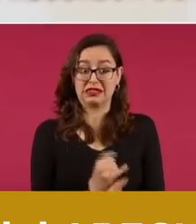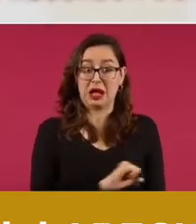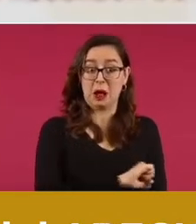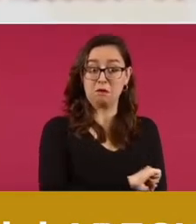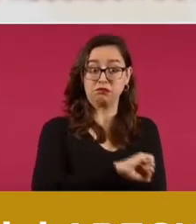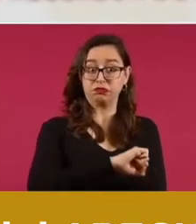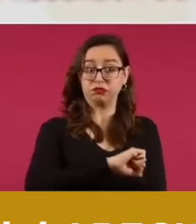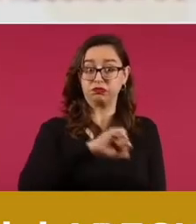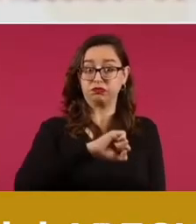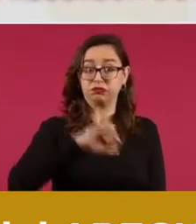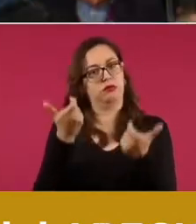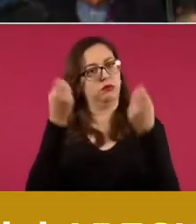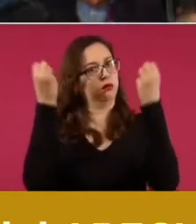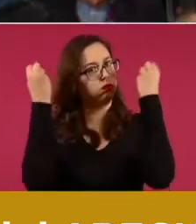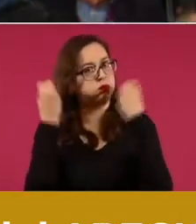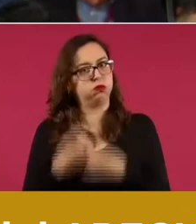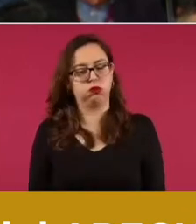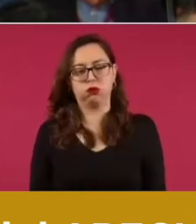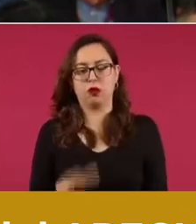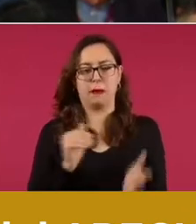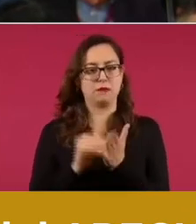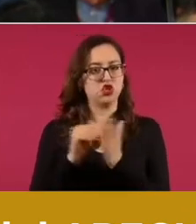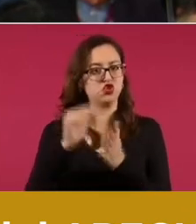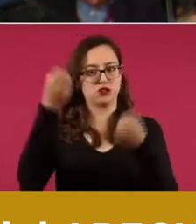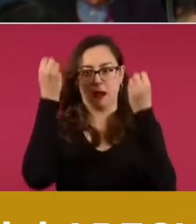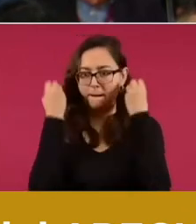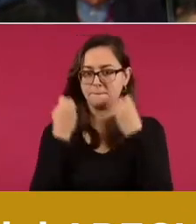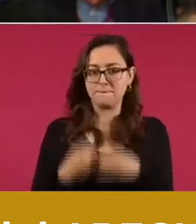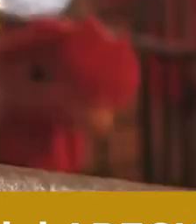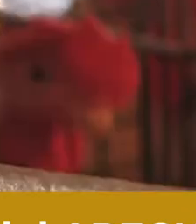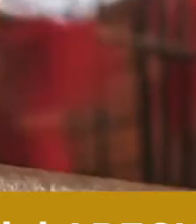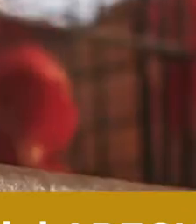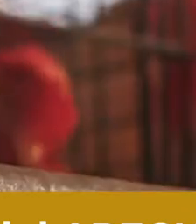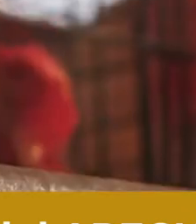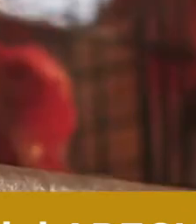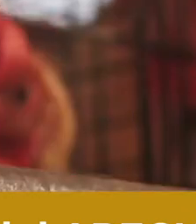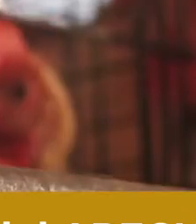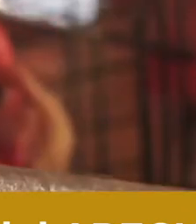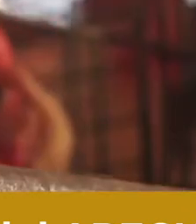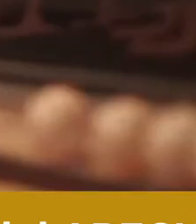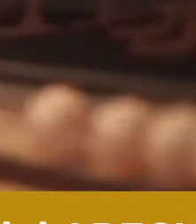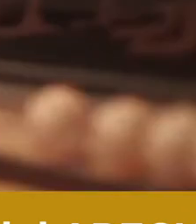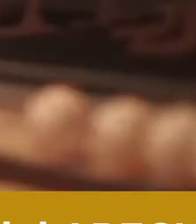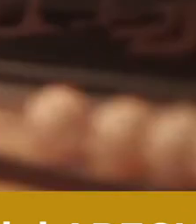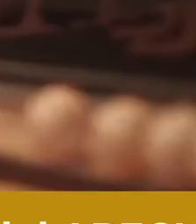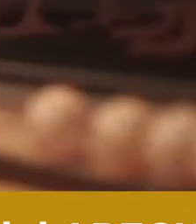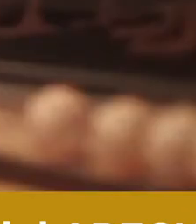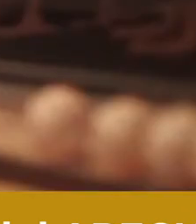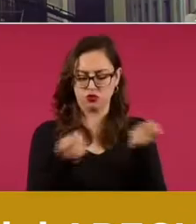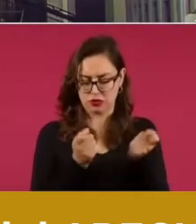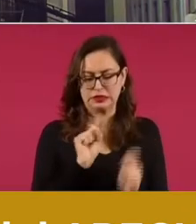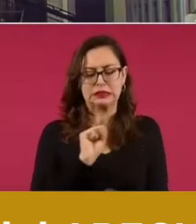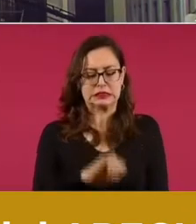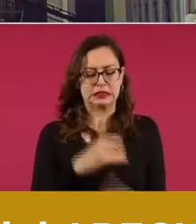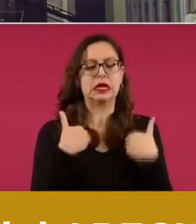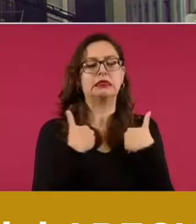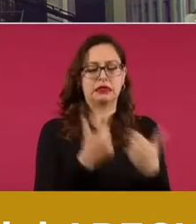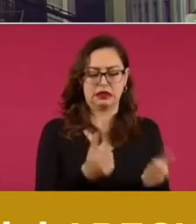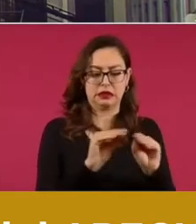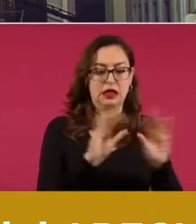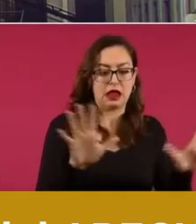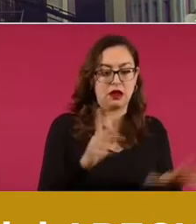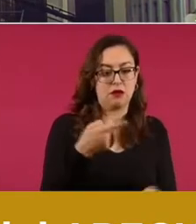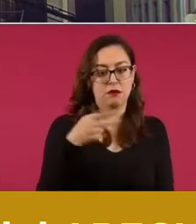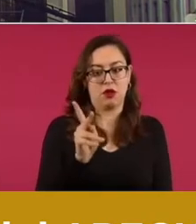Obrador arremetió en una de las mañaneras de esta semana contra los productores pecuarios, el Senasica y Cofepris. Defendió la licencia